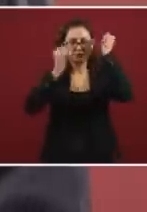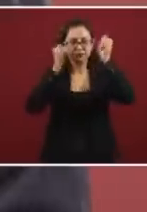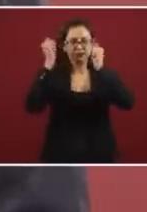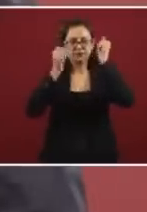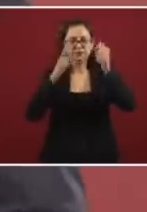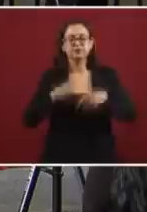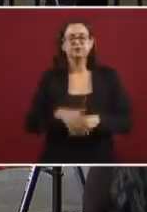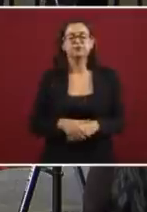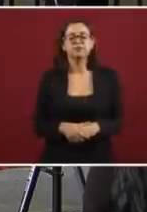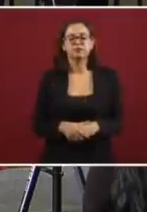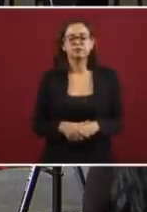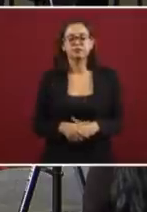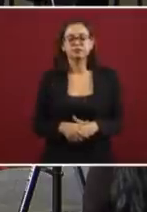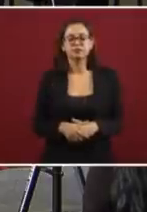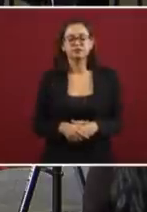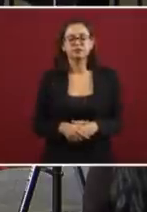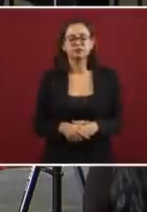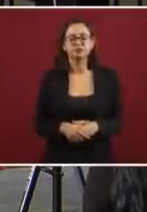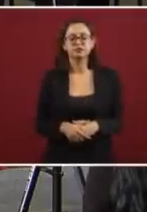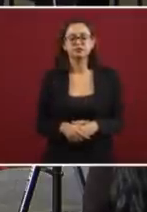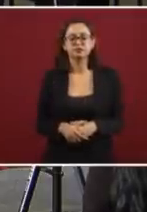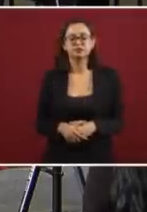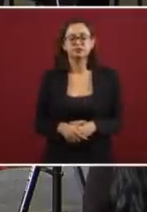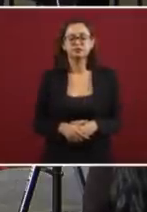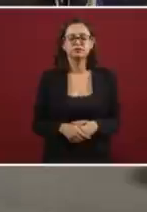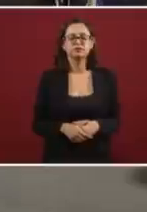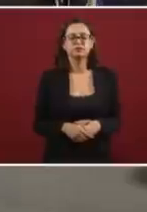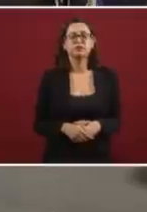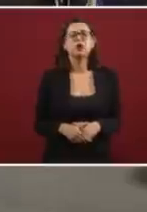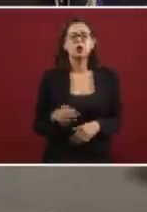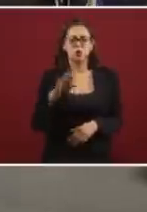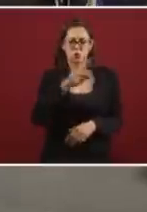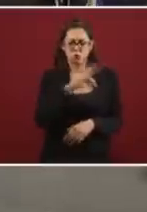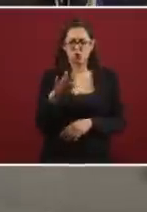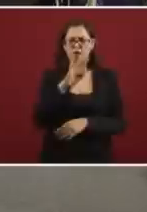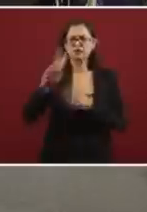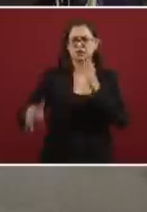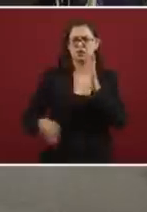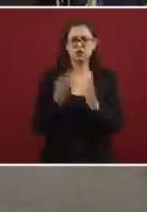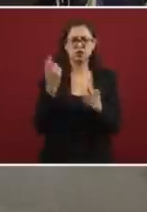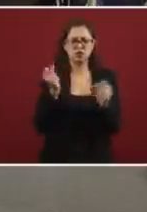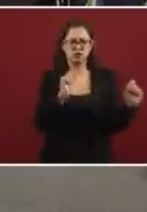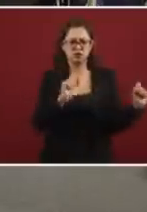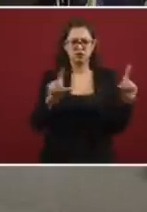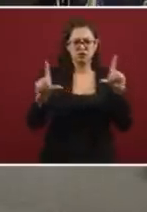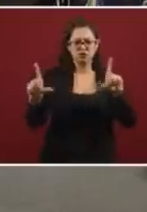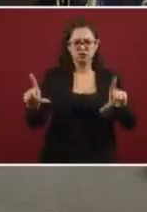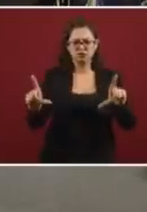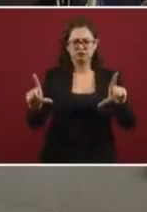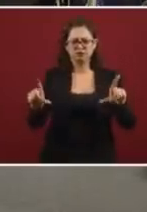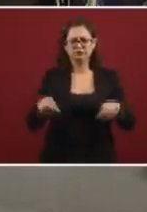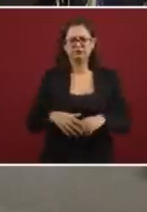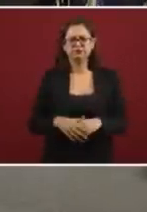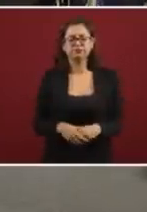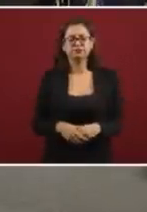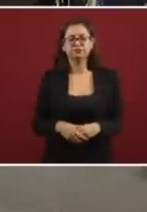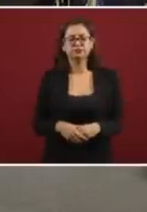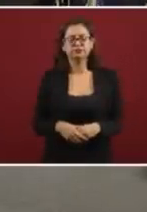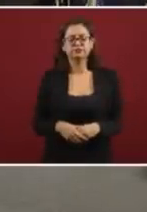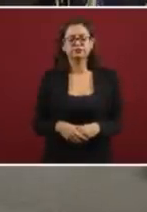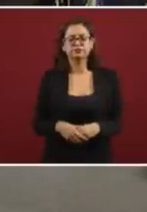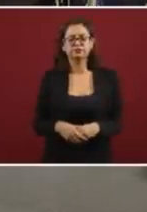sería bueno qué pusieran de nuevo la lámina sobre